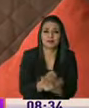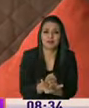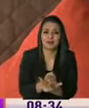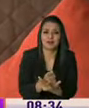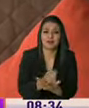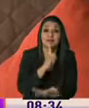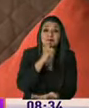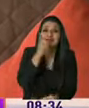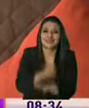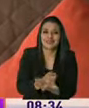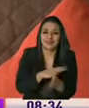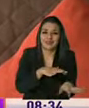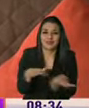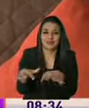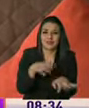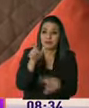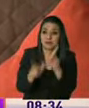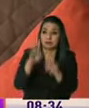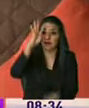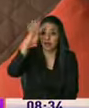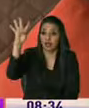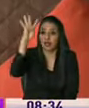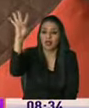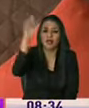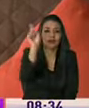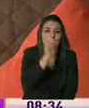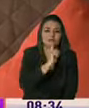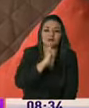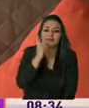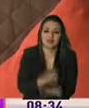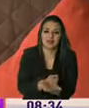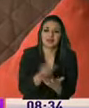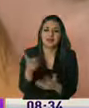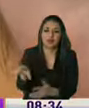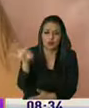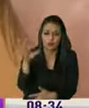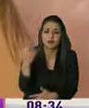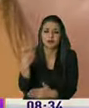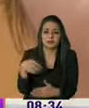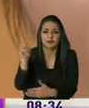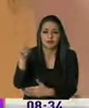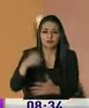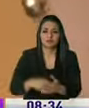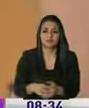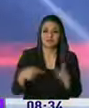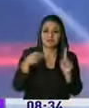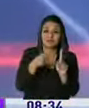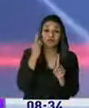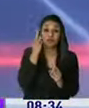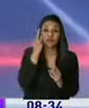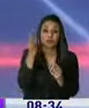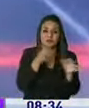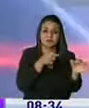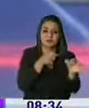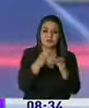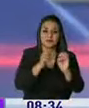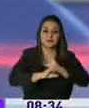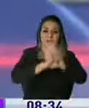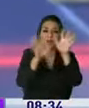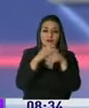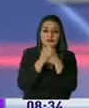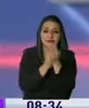hechos reales, no con invenciones. Necesitamos encontrar a David. Alexandra Córdoba aclaró también que no busca